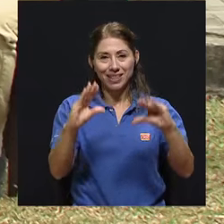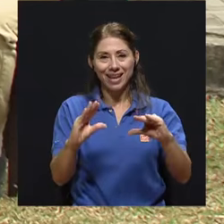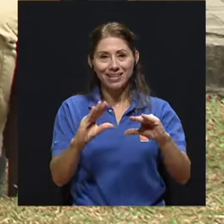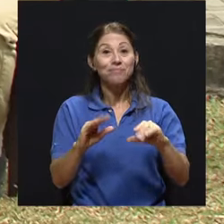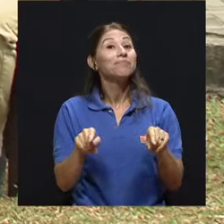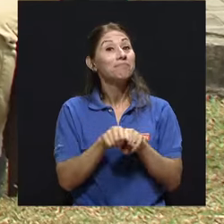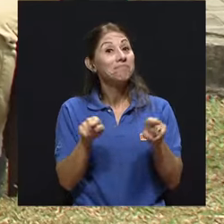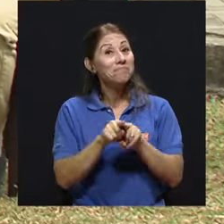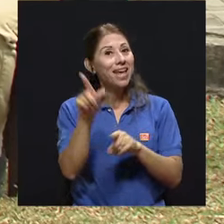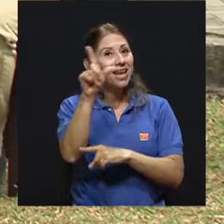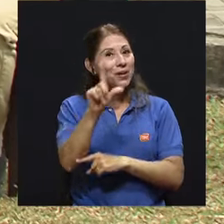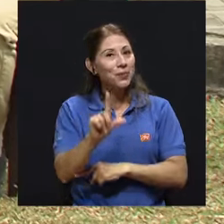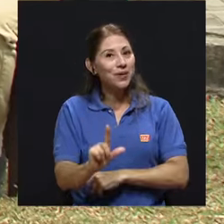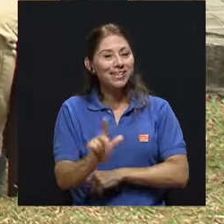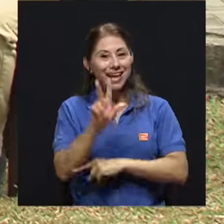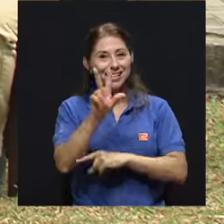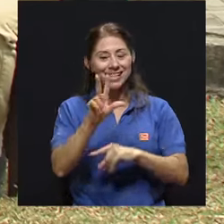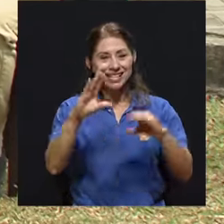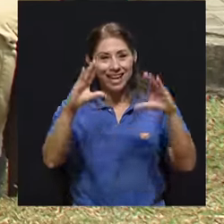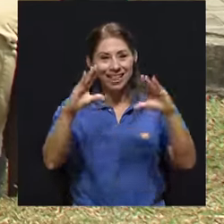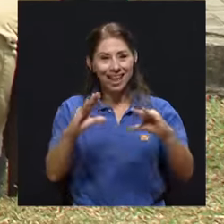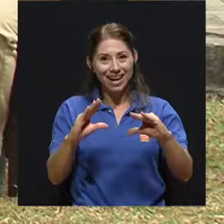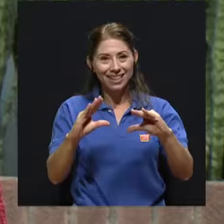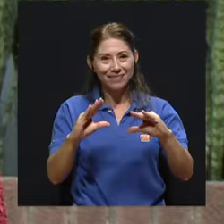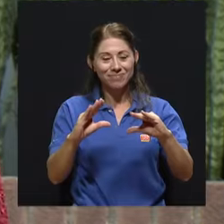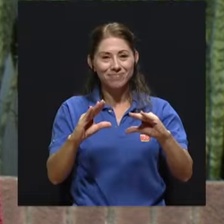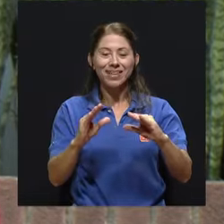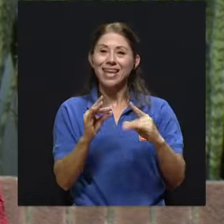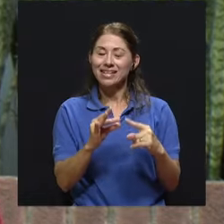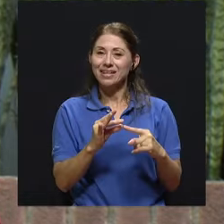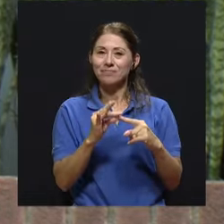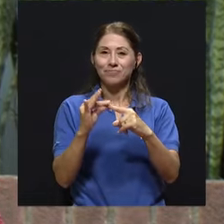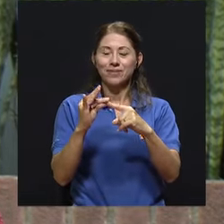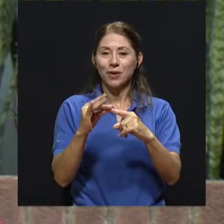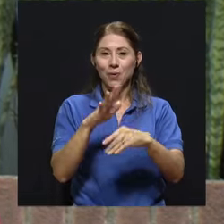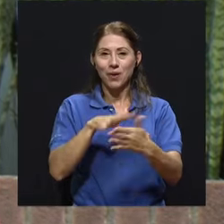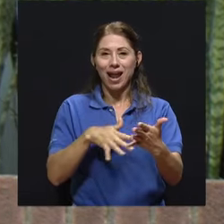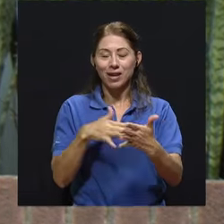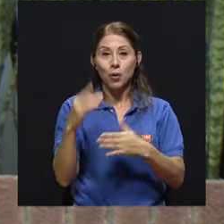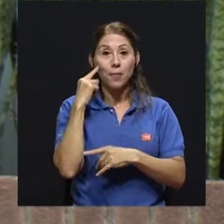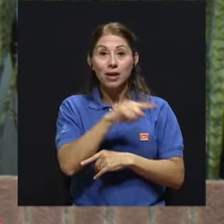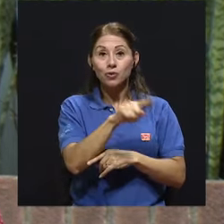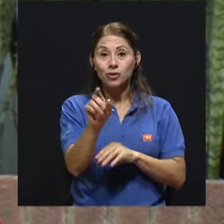Ajá, y los lunes a las 3 de la tarde, que es nuestro horario estelar. Entonces, para que usted nos haga